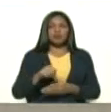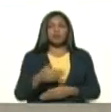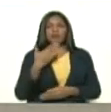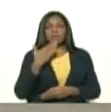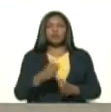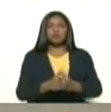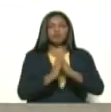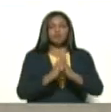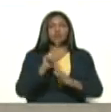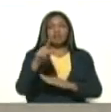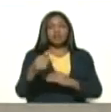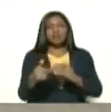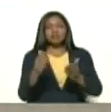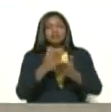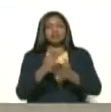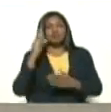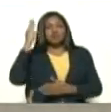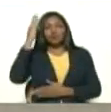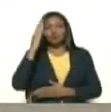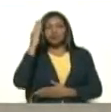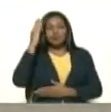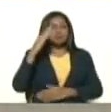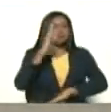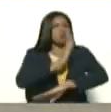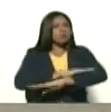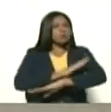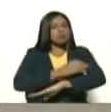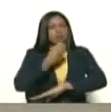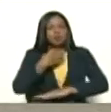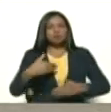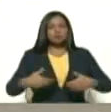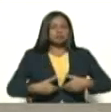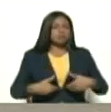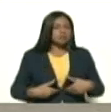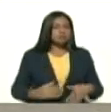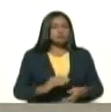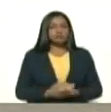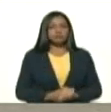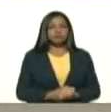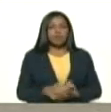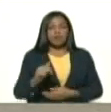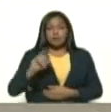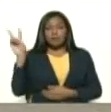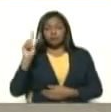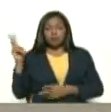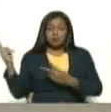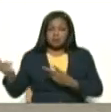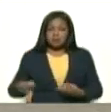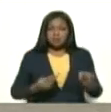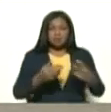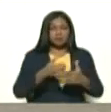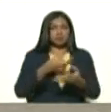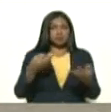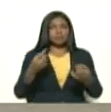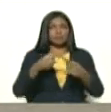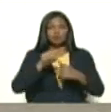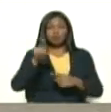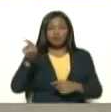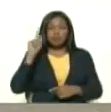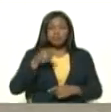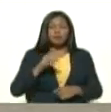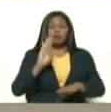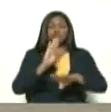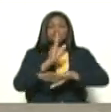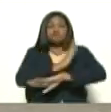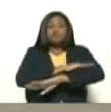pido a ustedes más que nadie conciencia, disciplina, sacrificio. Venezuela los recibe con los brazos abiertos, pero ustedes tienen que